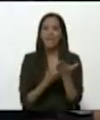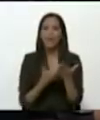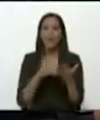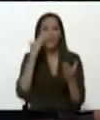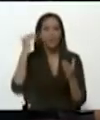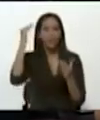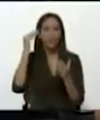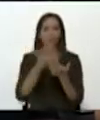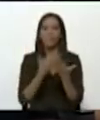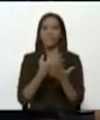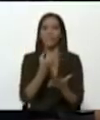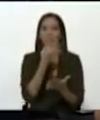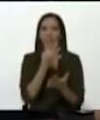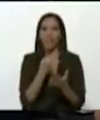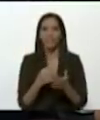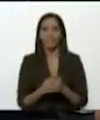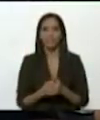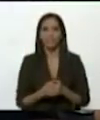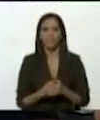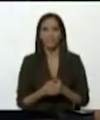nena?